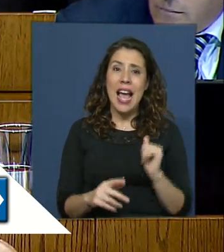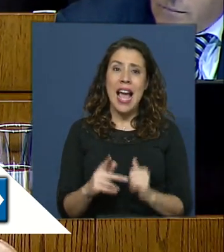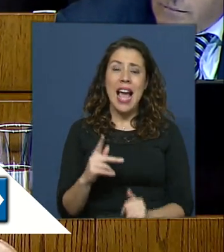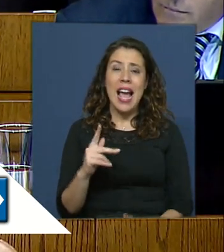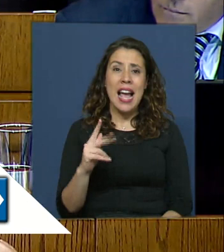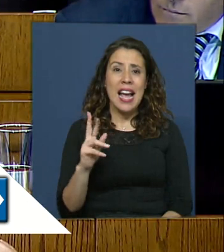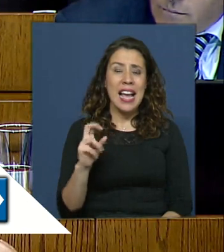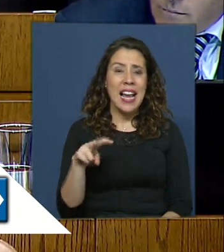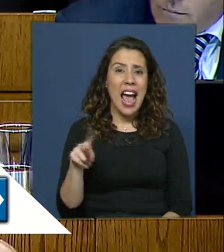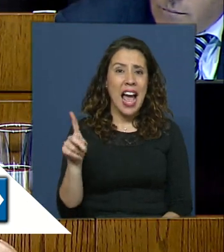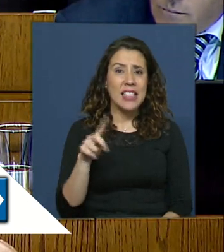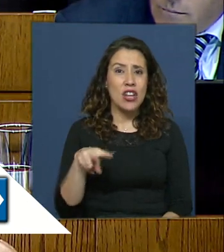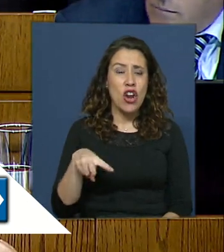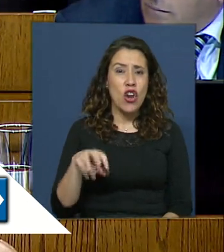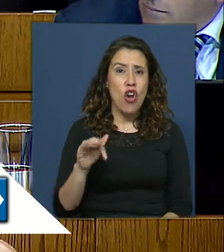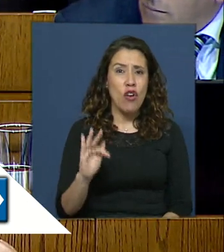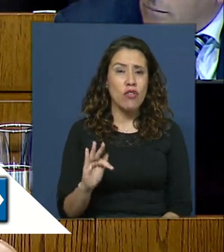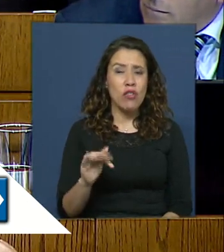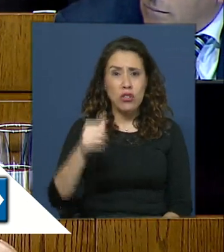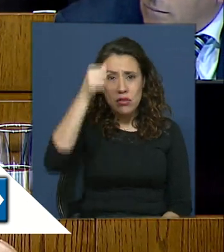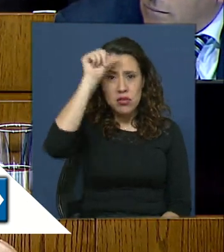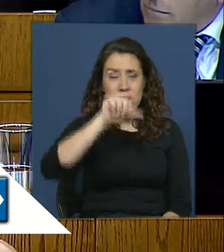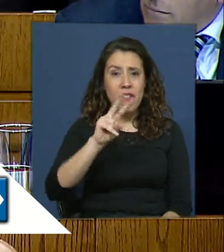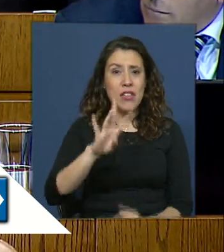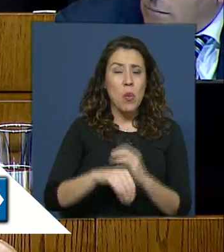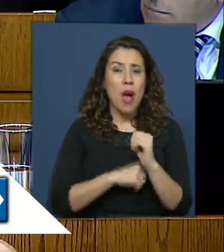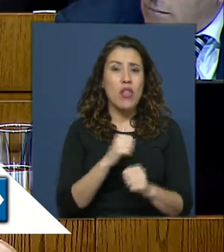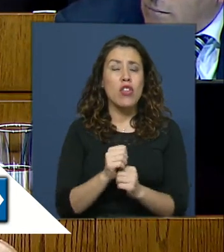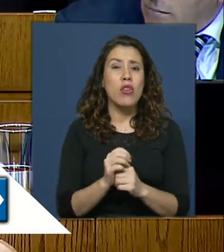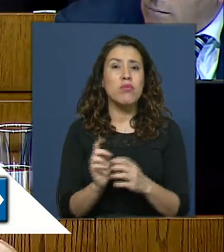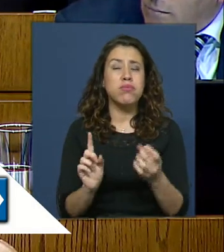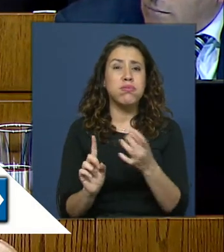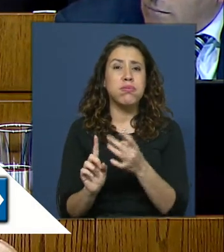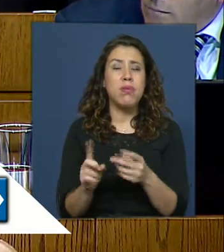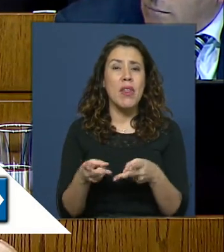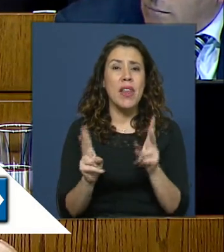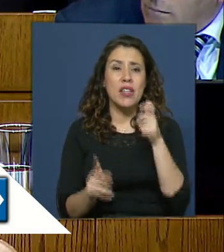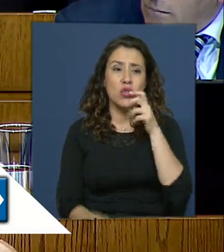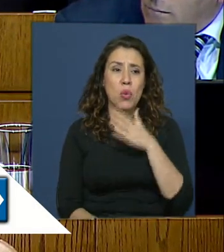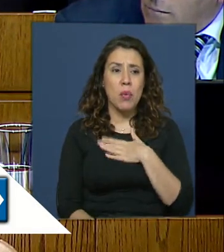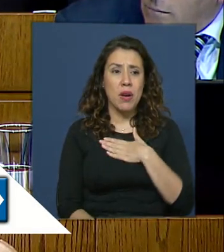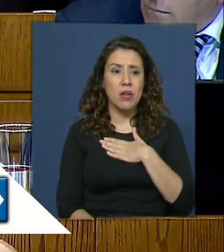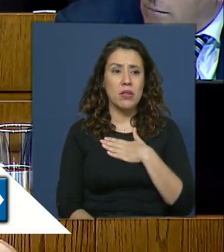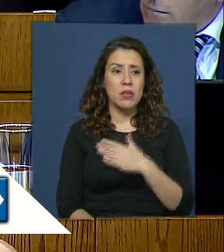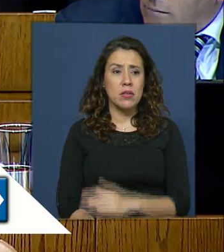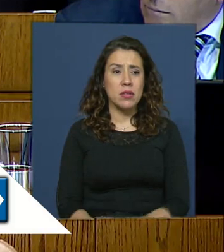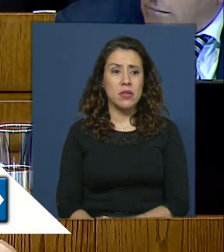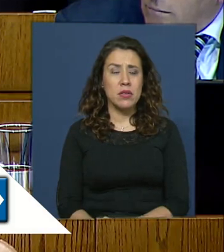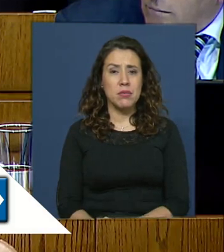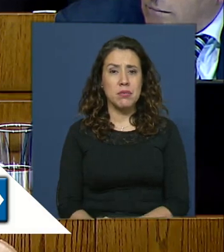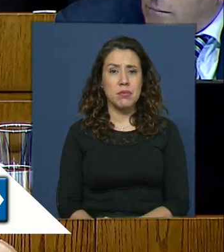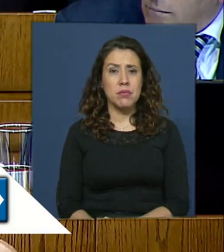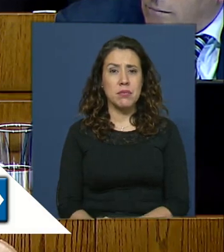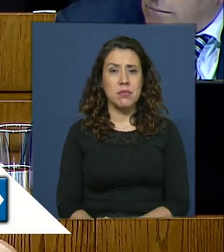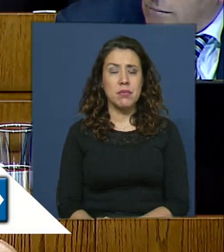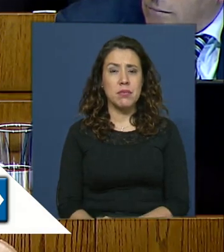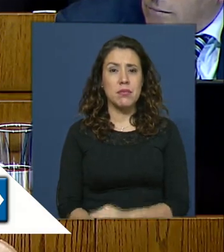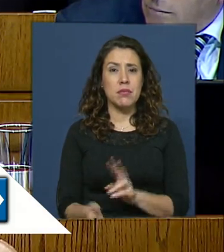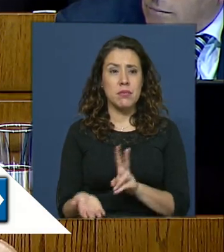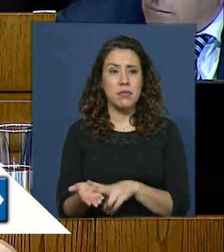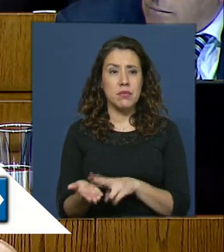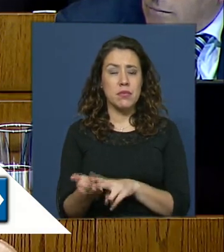Krasnov, culpable y condenado a 144 años por violación de los derechos humanos. Y esto es una